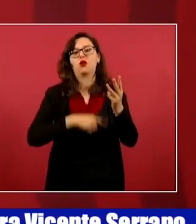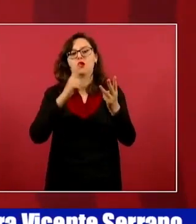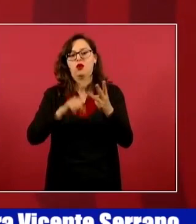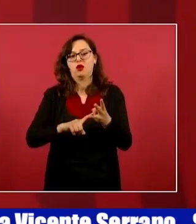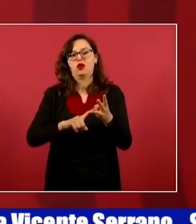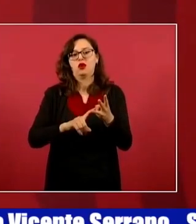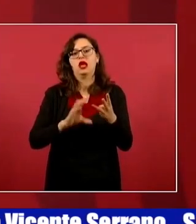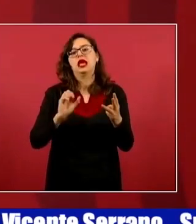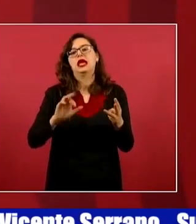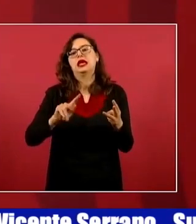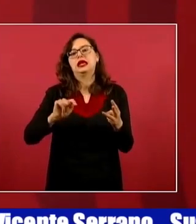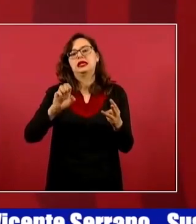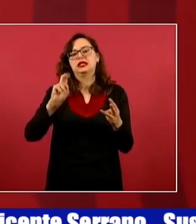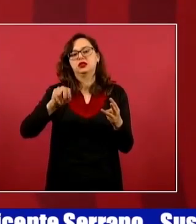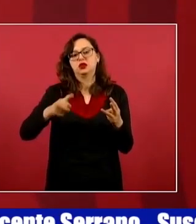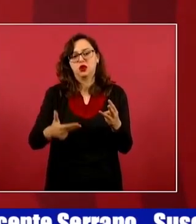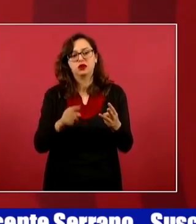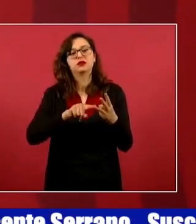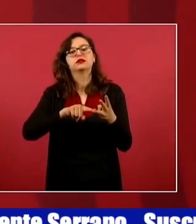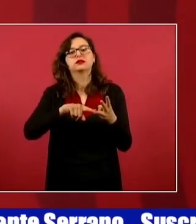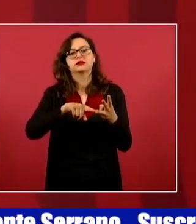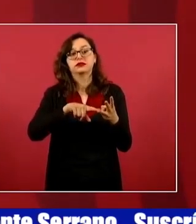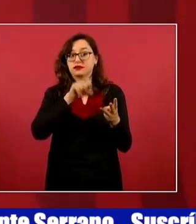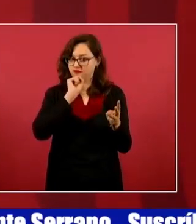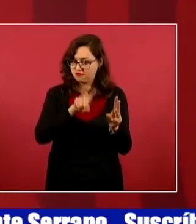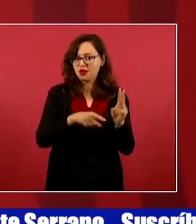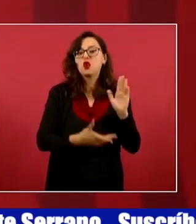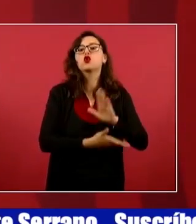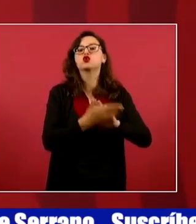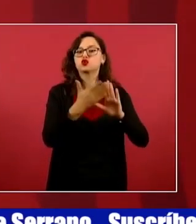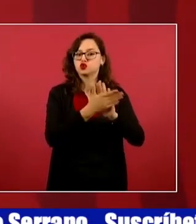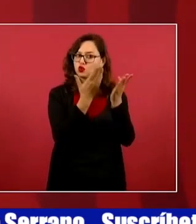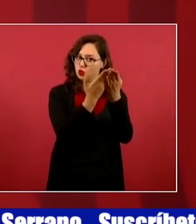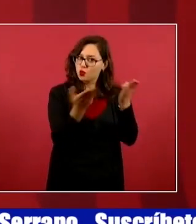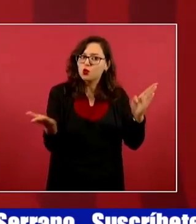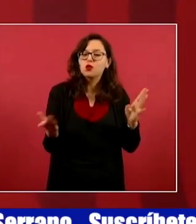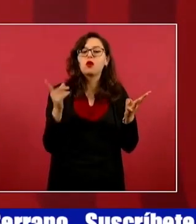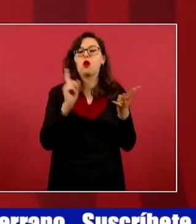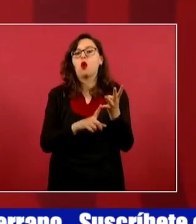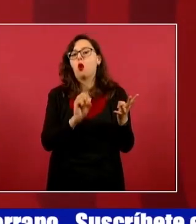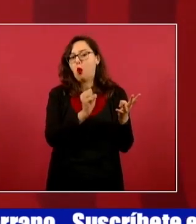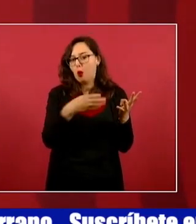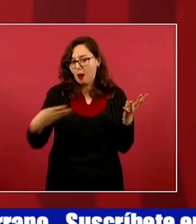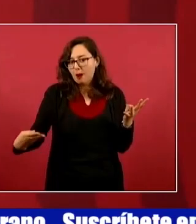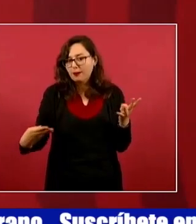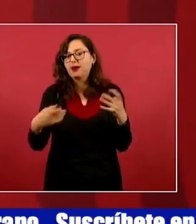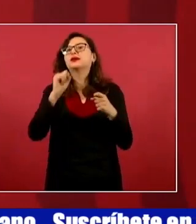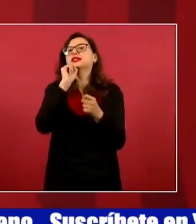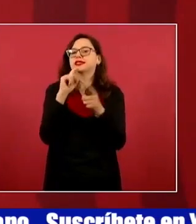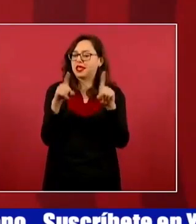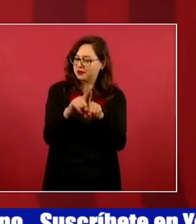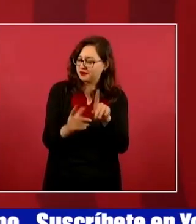Obama y